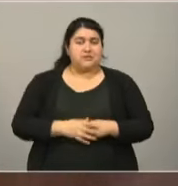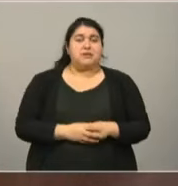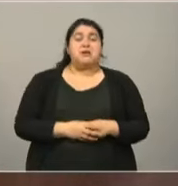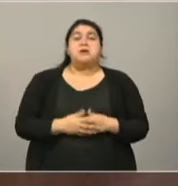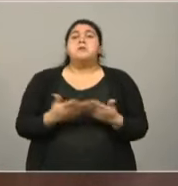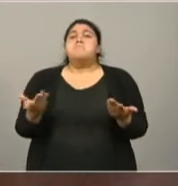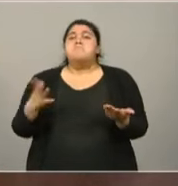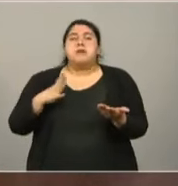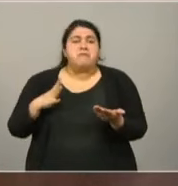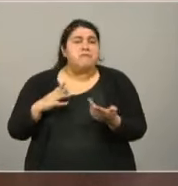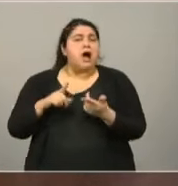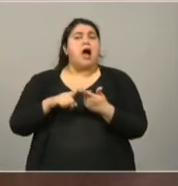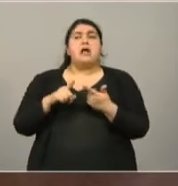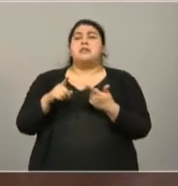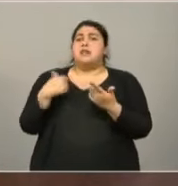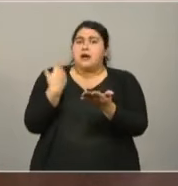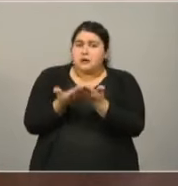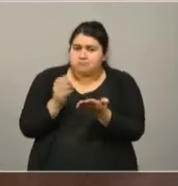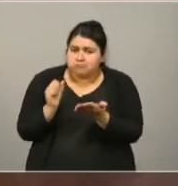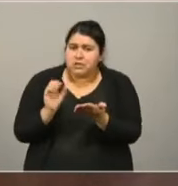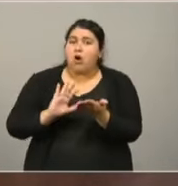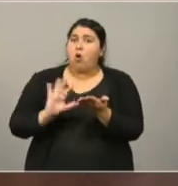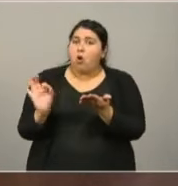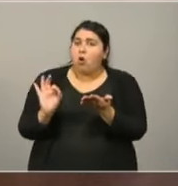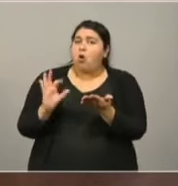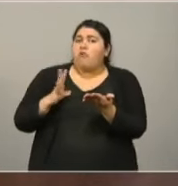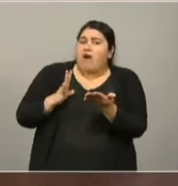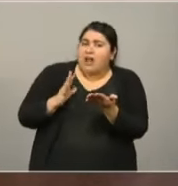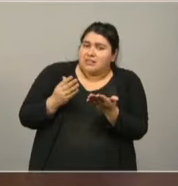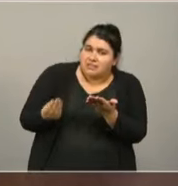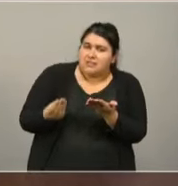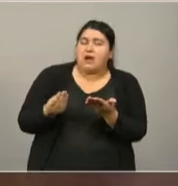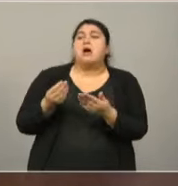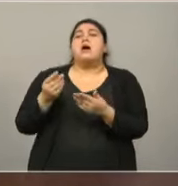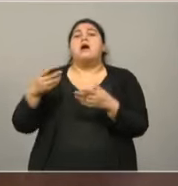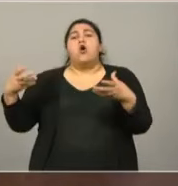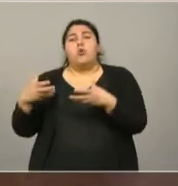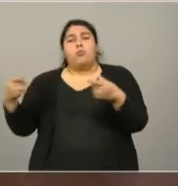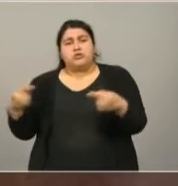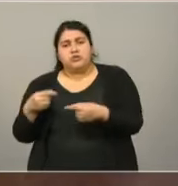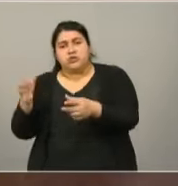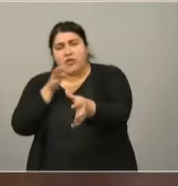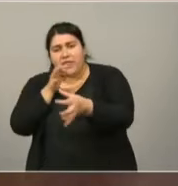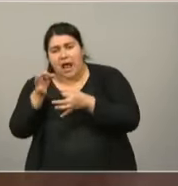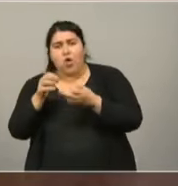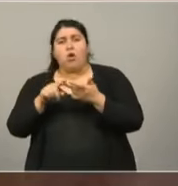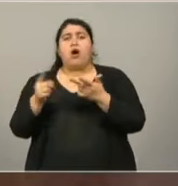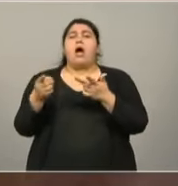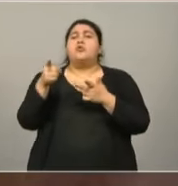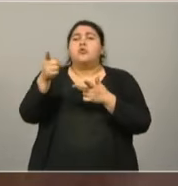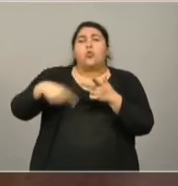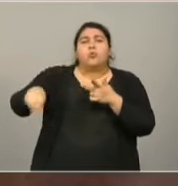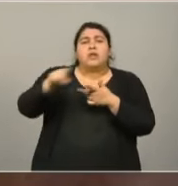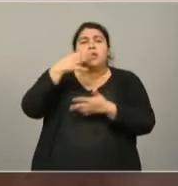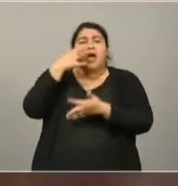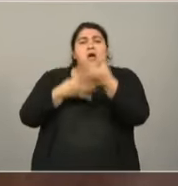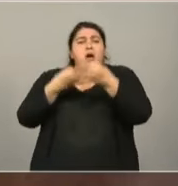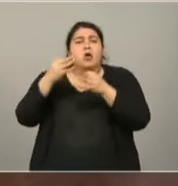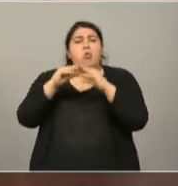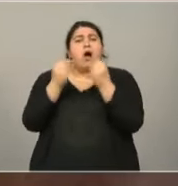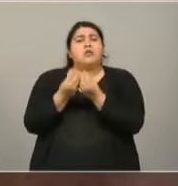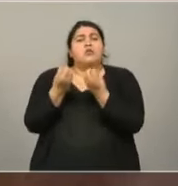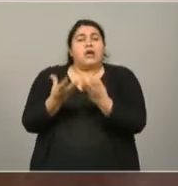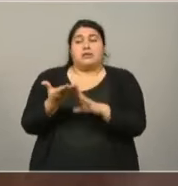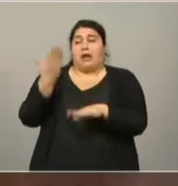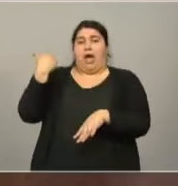Cómo qué es lo que falta si es que no se presenta todavía dialogaron con la oposición Cómo cómo están evaluando en la provincia justamente esa situación luego del